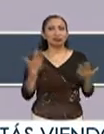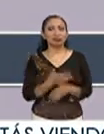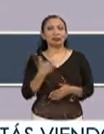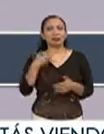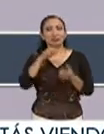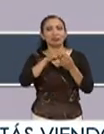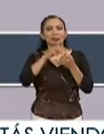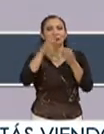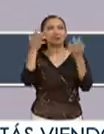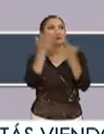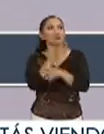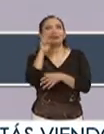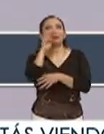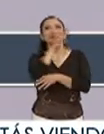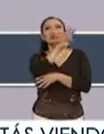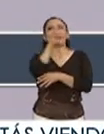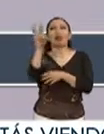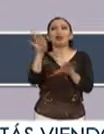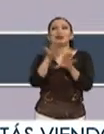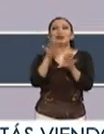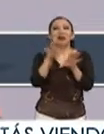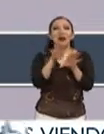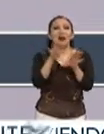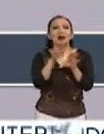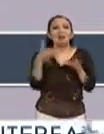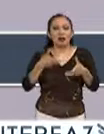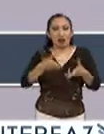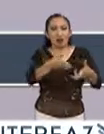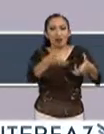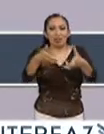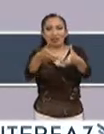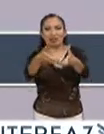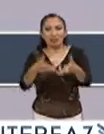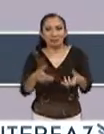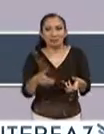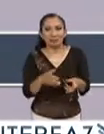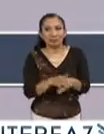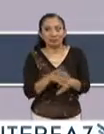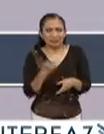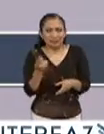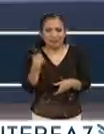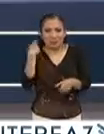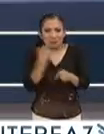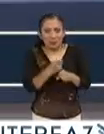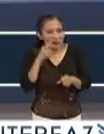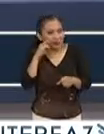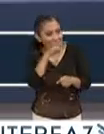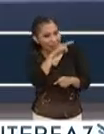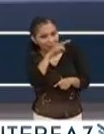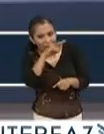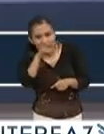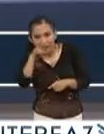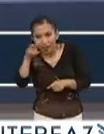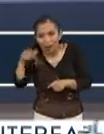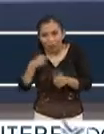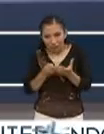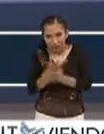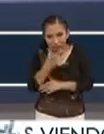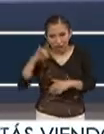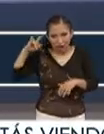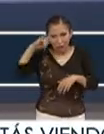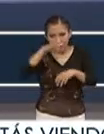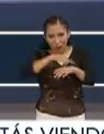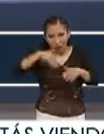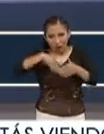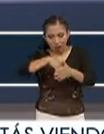me sorprendía mucho cómo eran las carreteras, ¿no? Porque es pues lo primero que yo empiezo a ver cuando salgo del